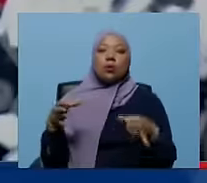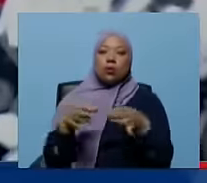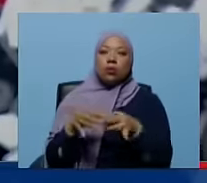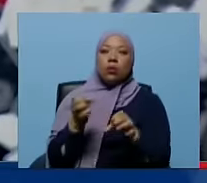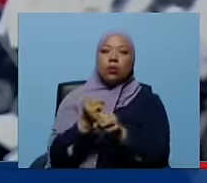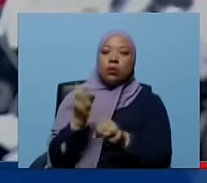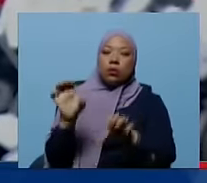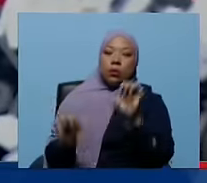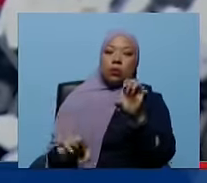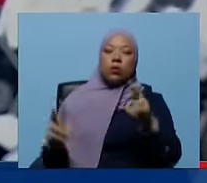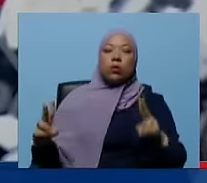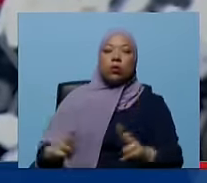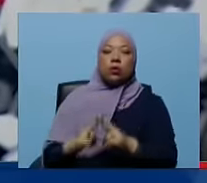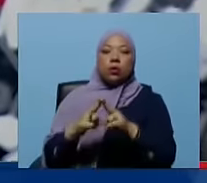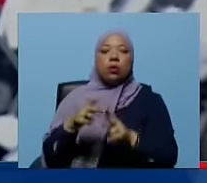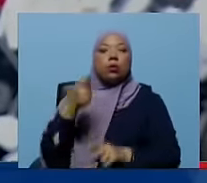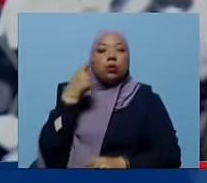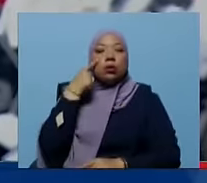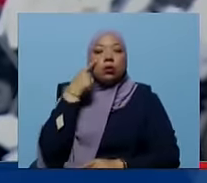encuentro pendiente.